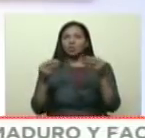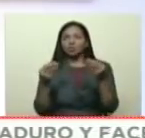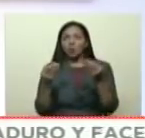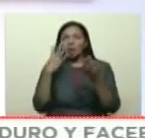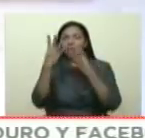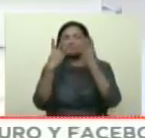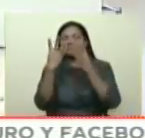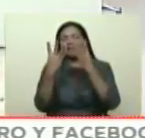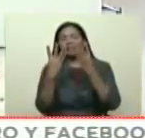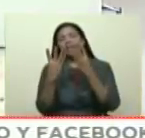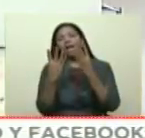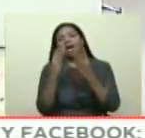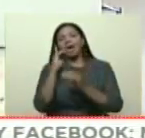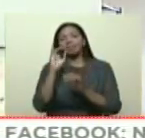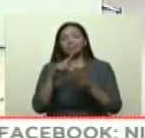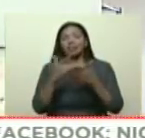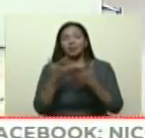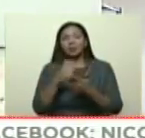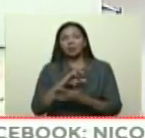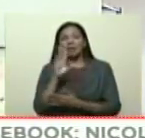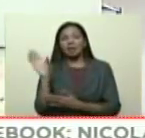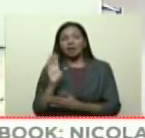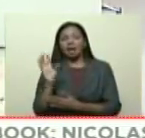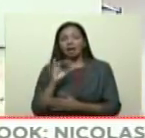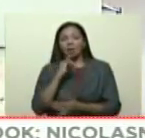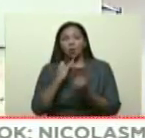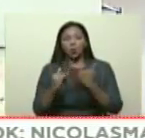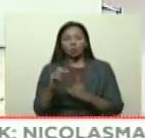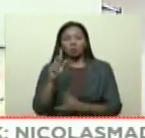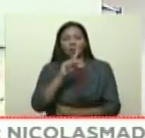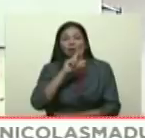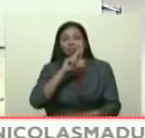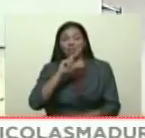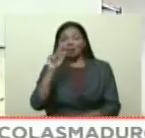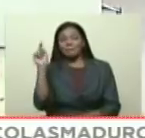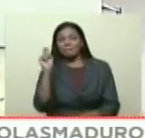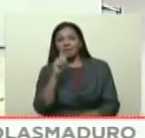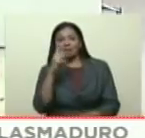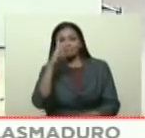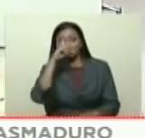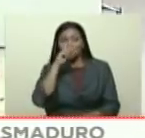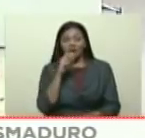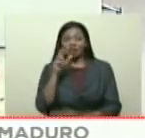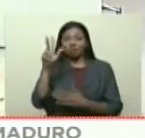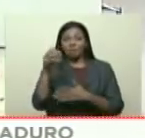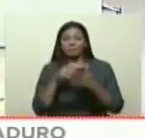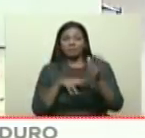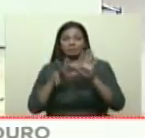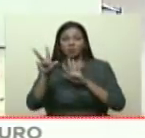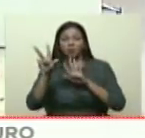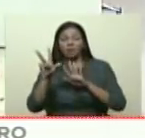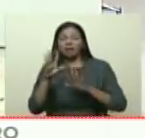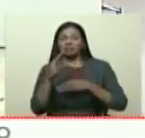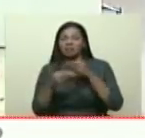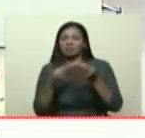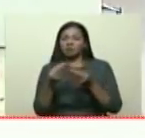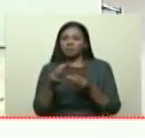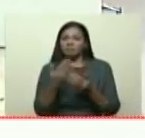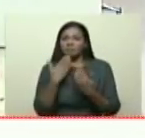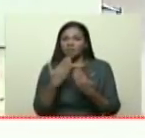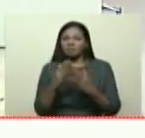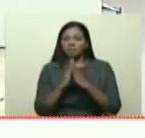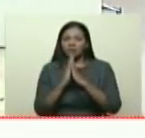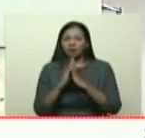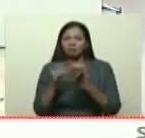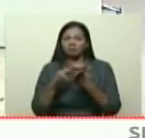Feria Internacional del Libro en la ciudad de Caracas en el último trimestre del año 2019, para lo cual se solicita un crédito adicional